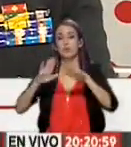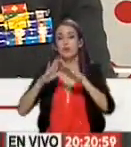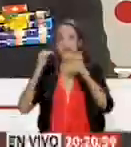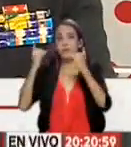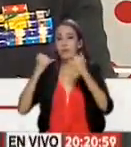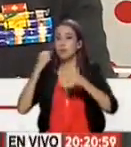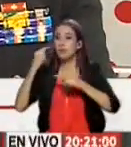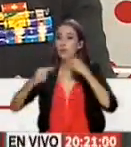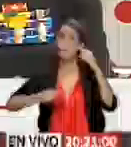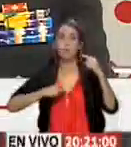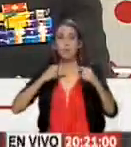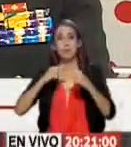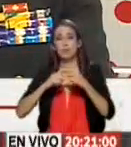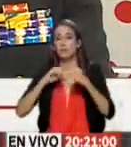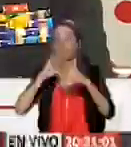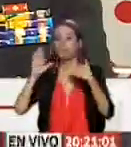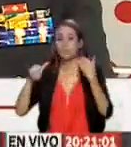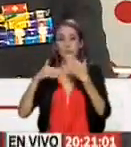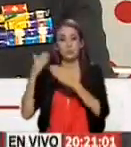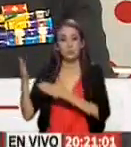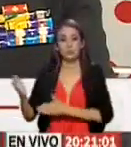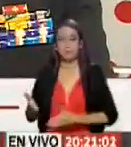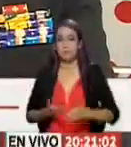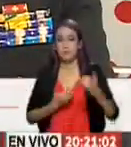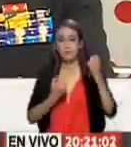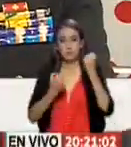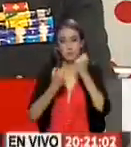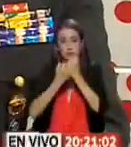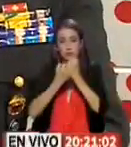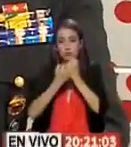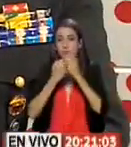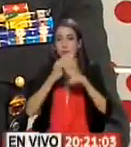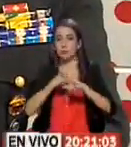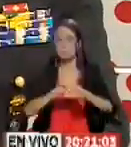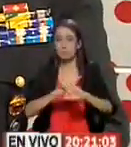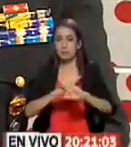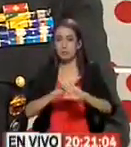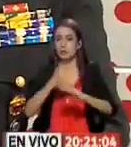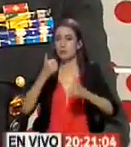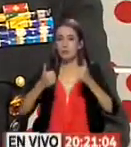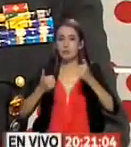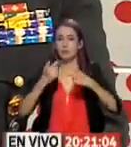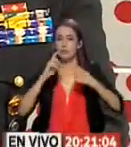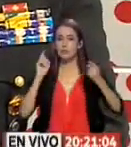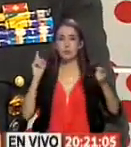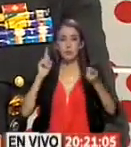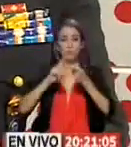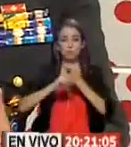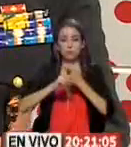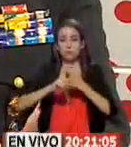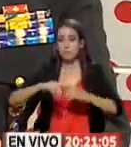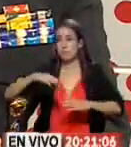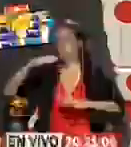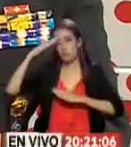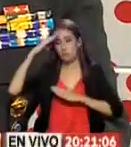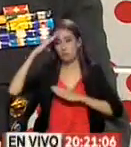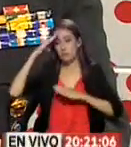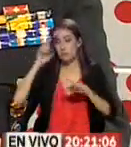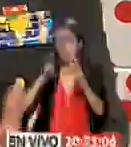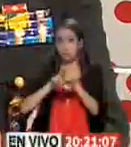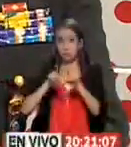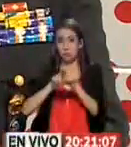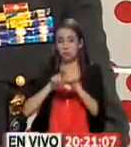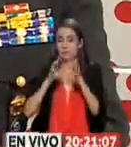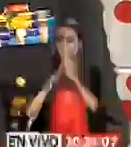estuvo en peligro, todos acudimos para defenderla. Y como un excombatiente, me llena de profunda